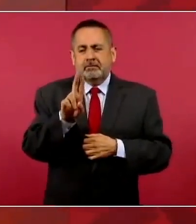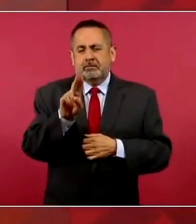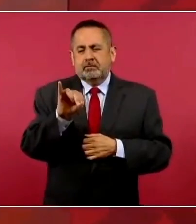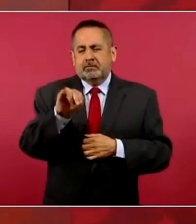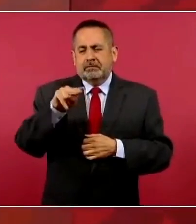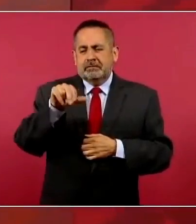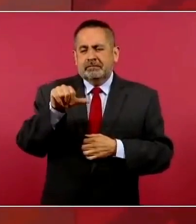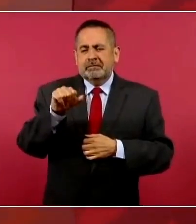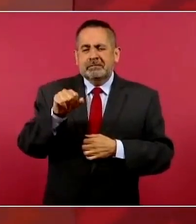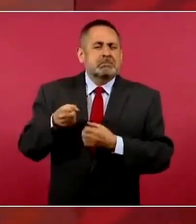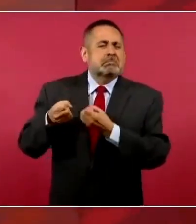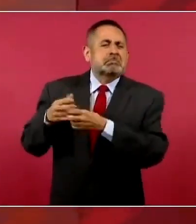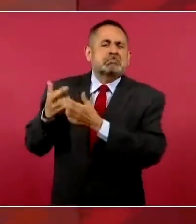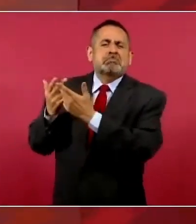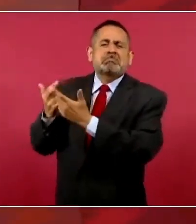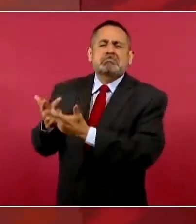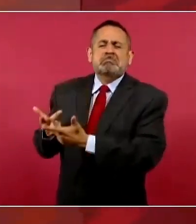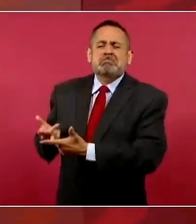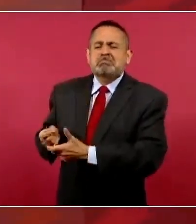Siempre.